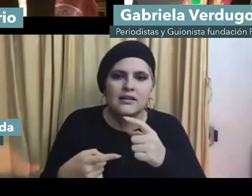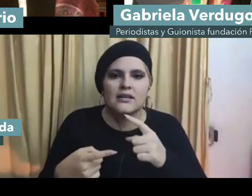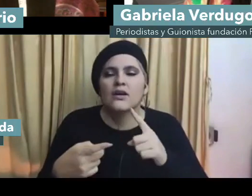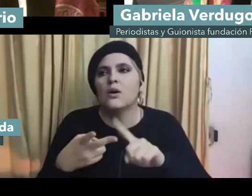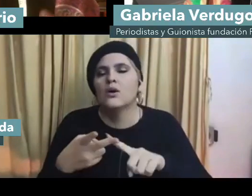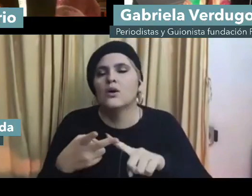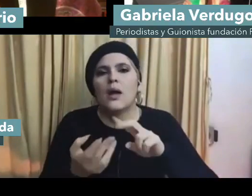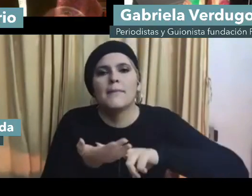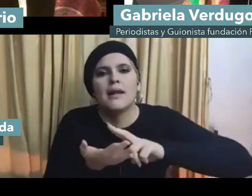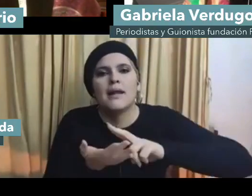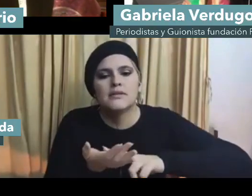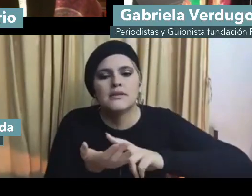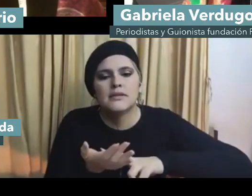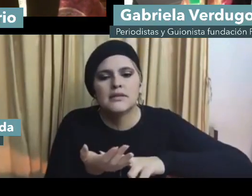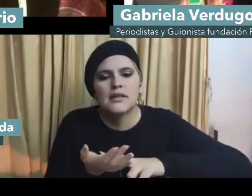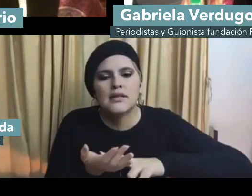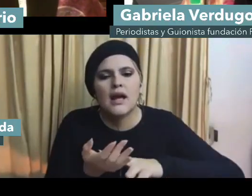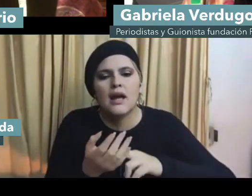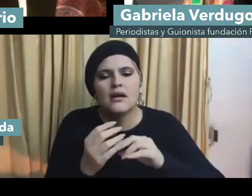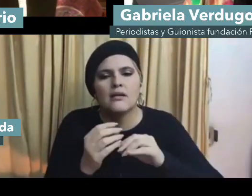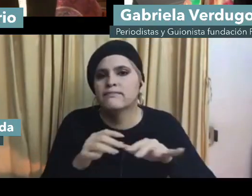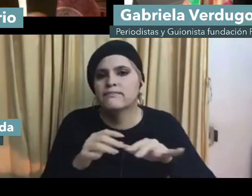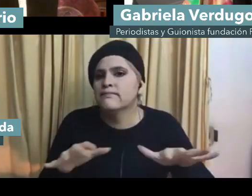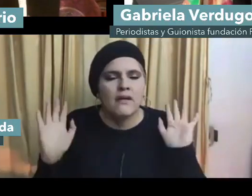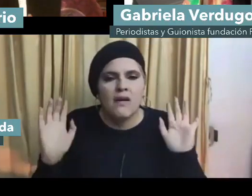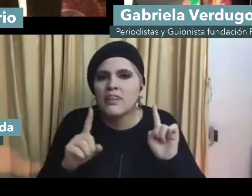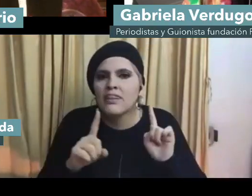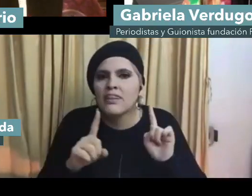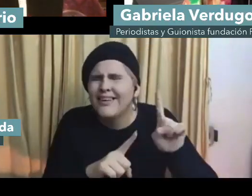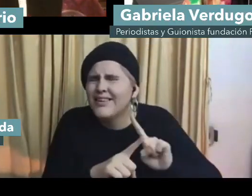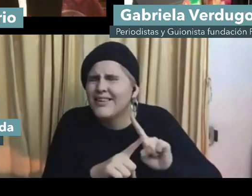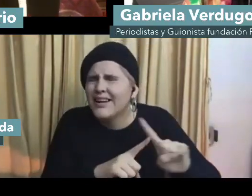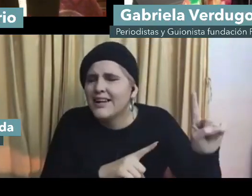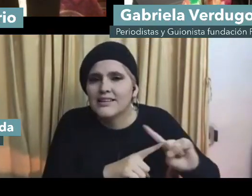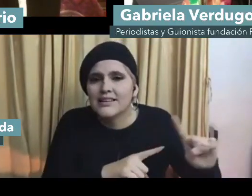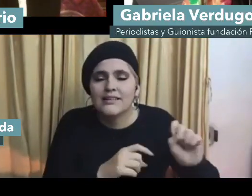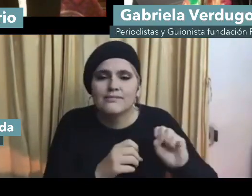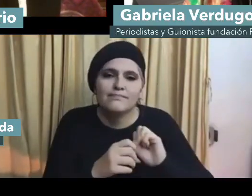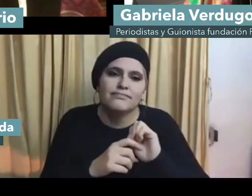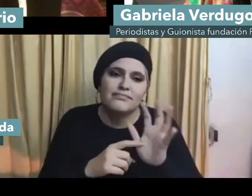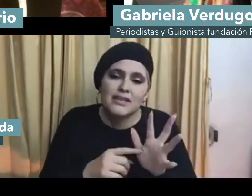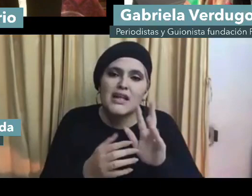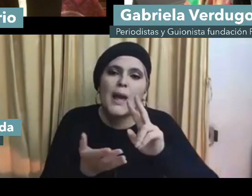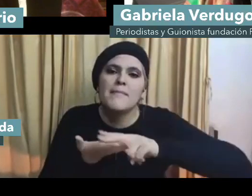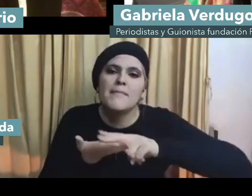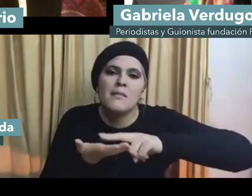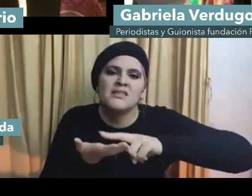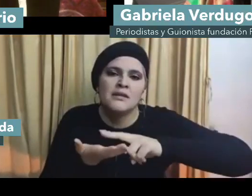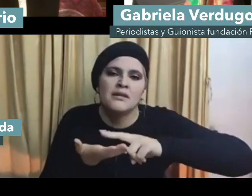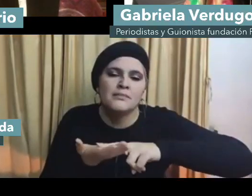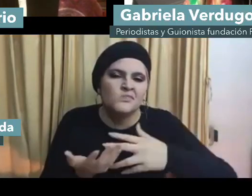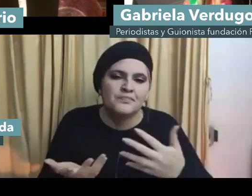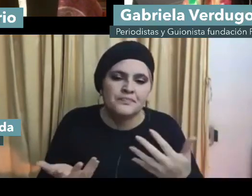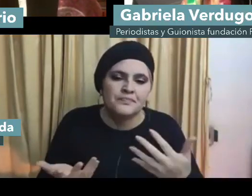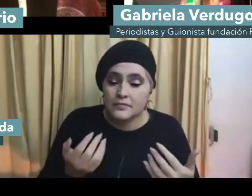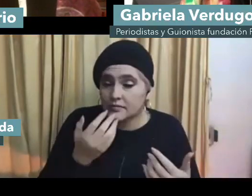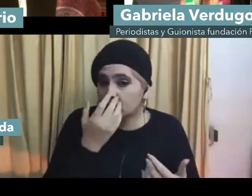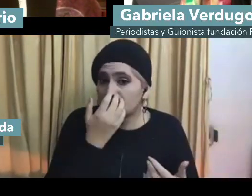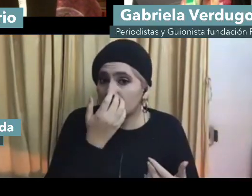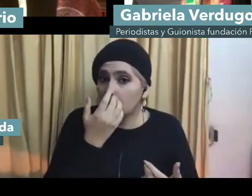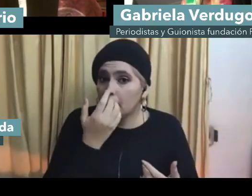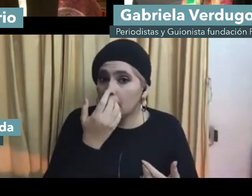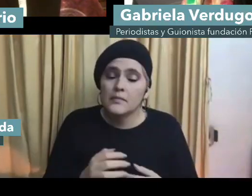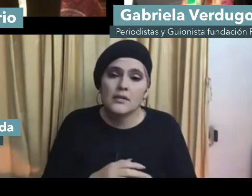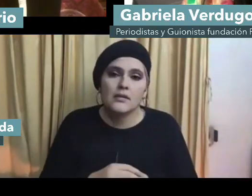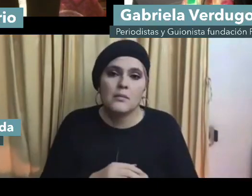generalizada. No hay un tipo especial de epilepsia que se dé mayormente en las personas autistas. Sí, las personas autistas,